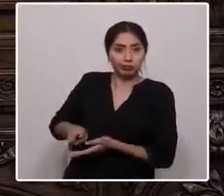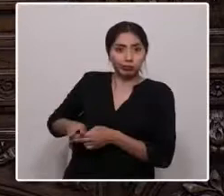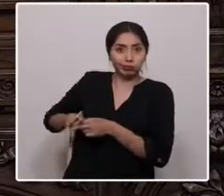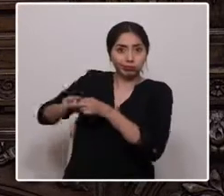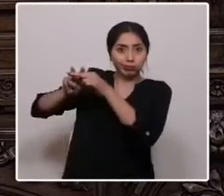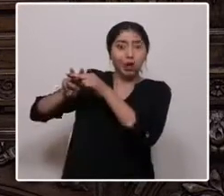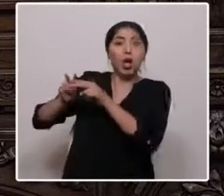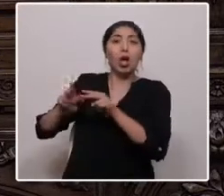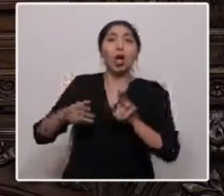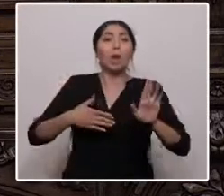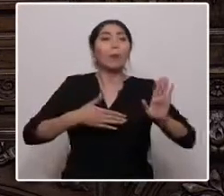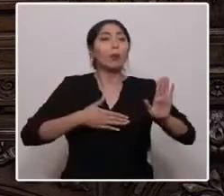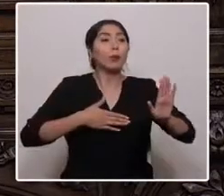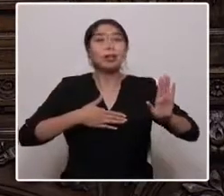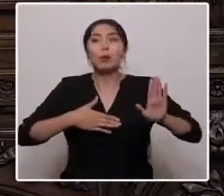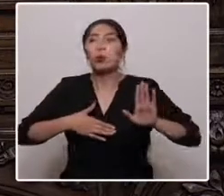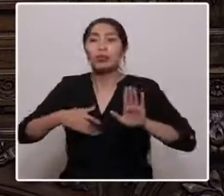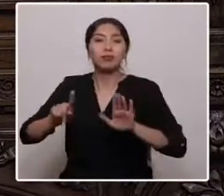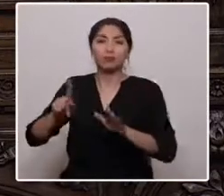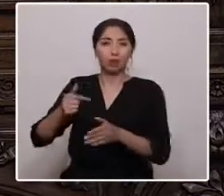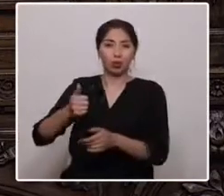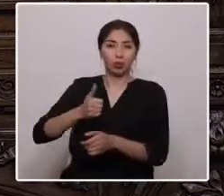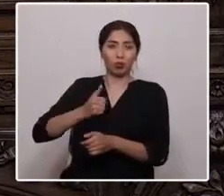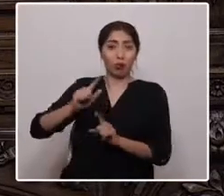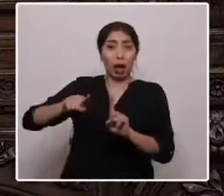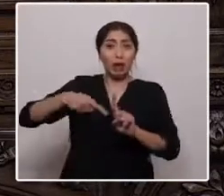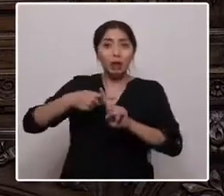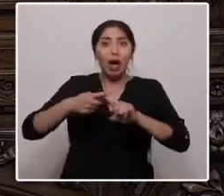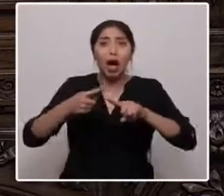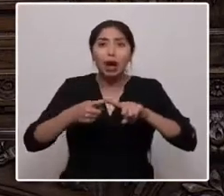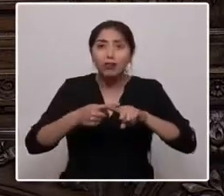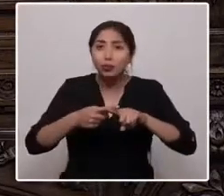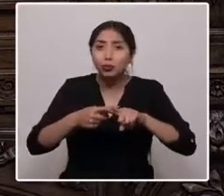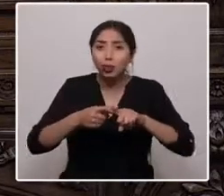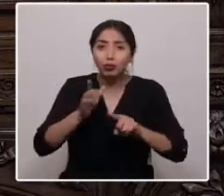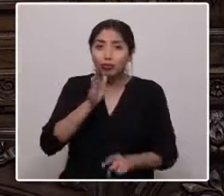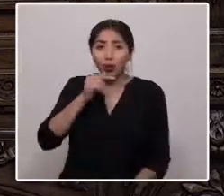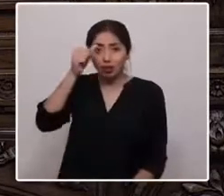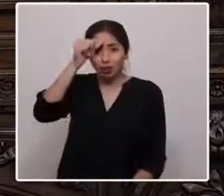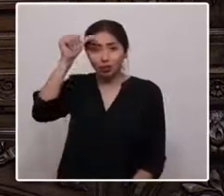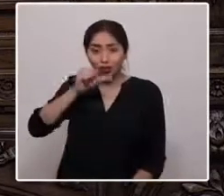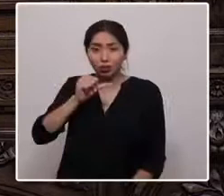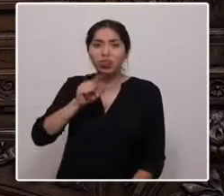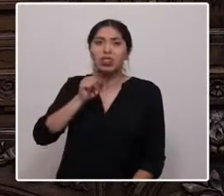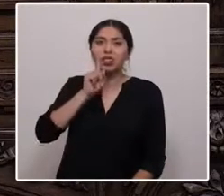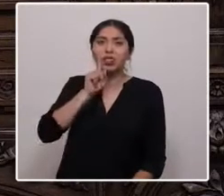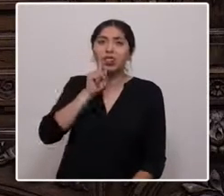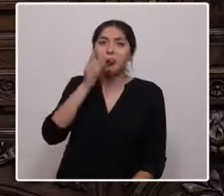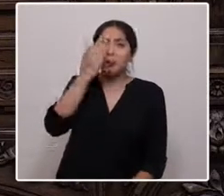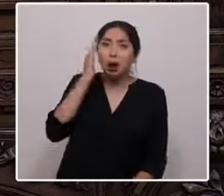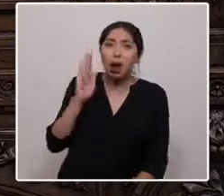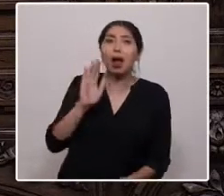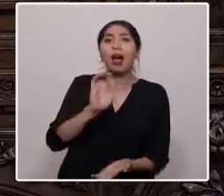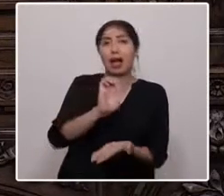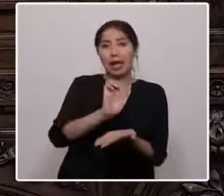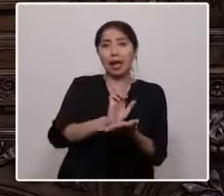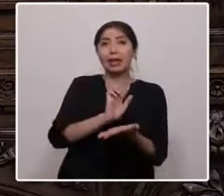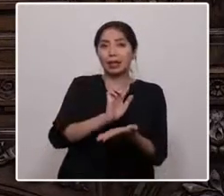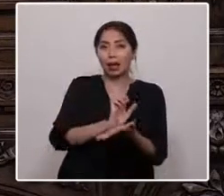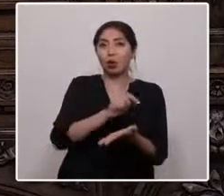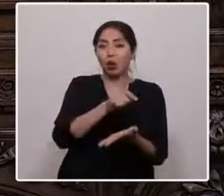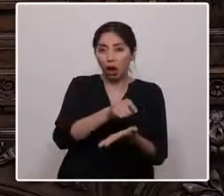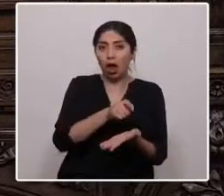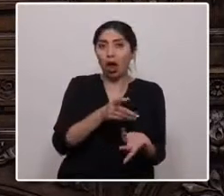además hubo abusos sin castigar el estado falló como legislador y como proveedor de servicios sociales